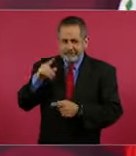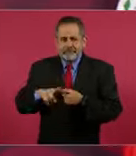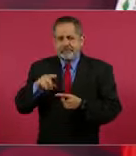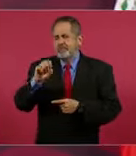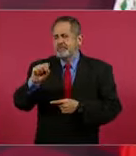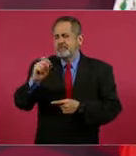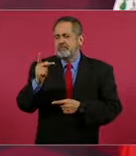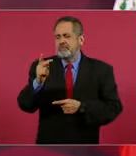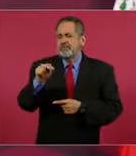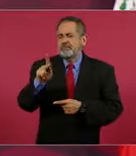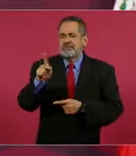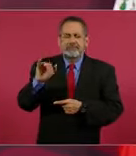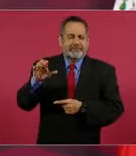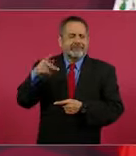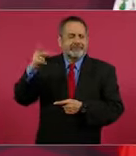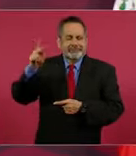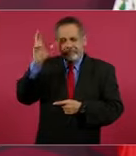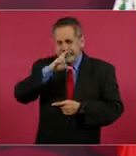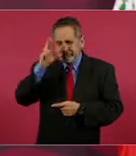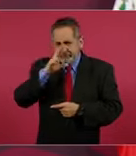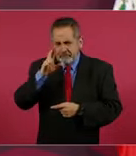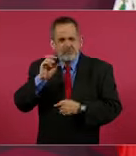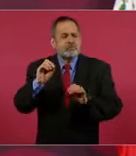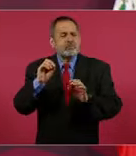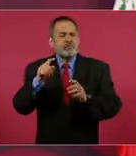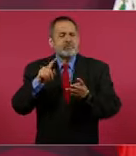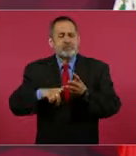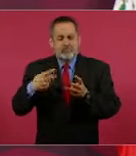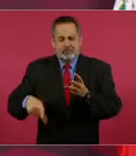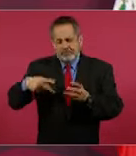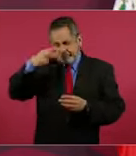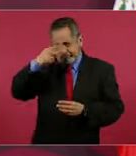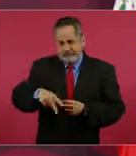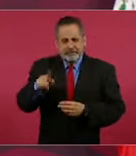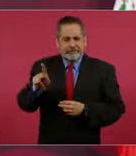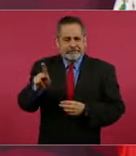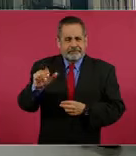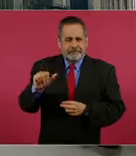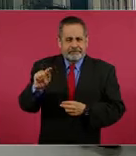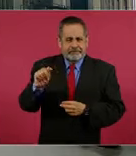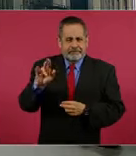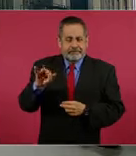Sputnik, o ahora que va a estar la patria,